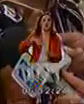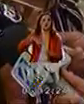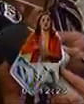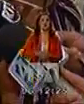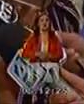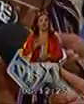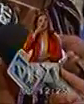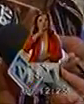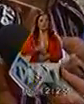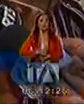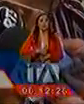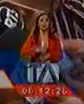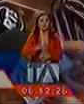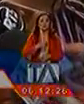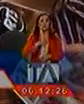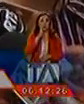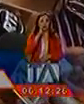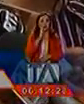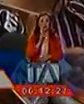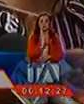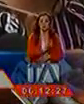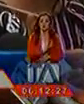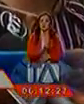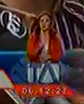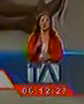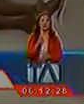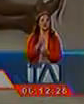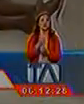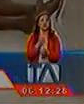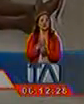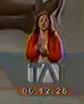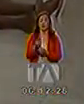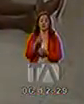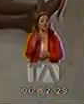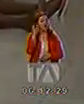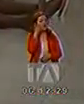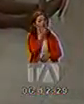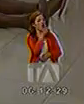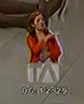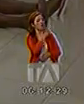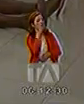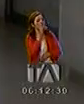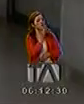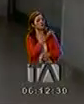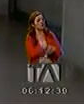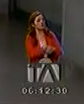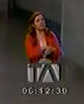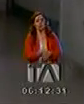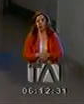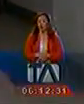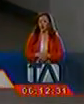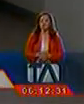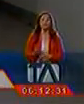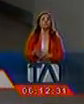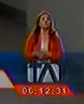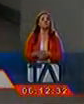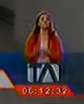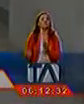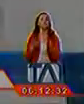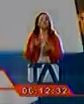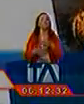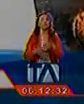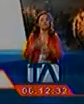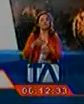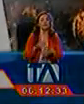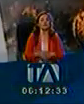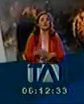humano se fue a trabajar. Y me llaman que lo han cogido preso. Los capturados serían procesados mediante la audiencia de formulación de cargos